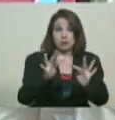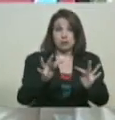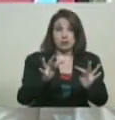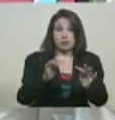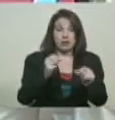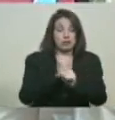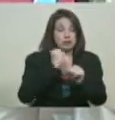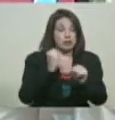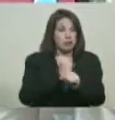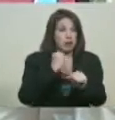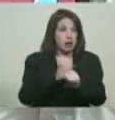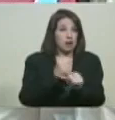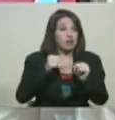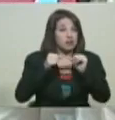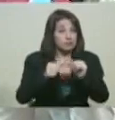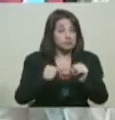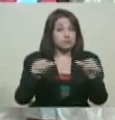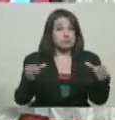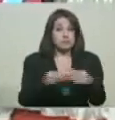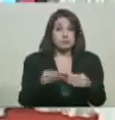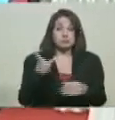fortalecerse allí